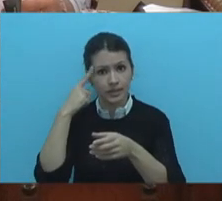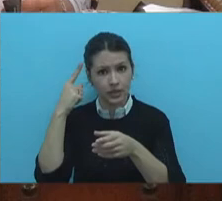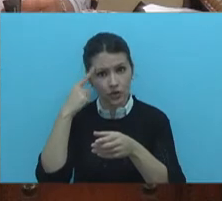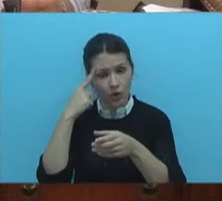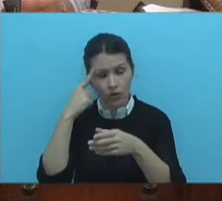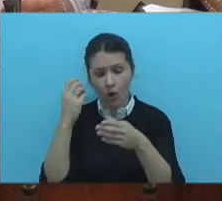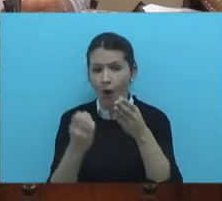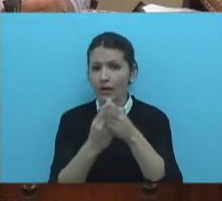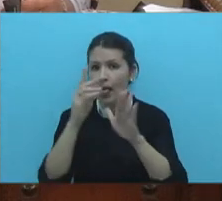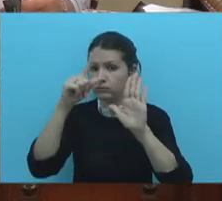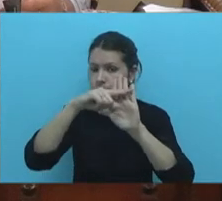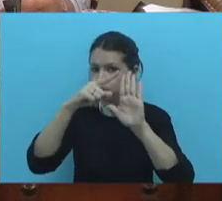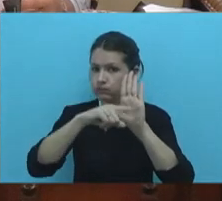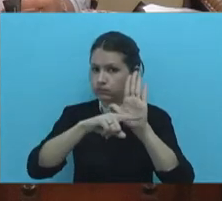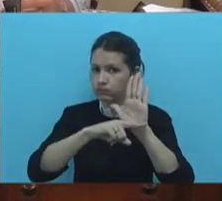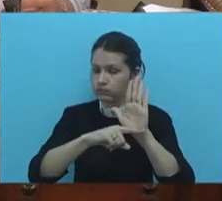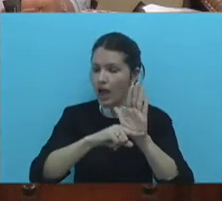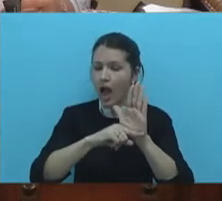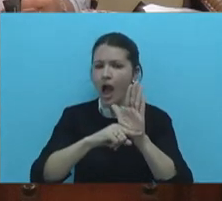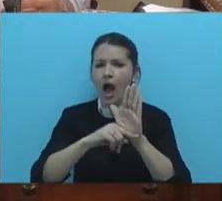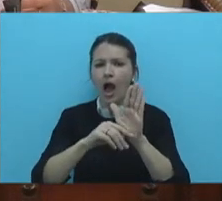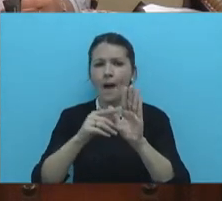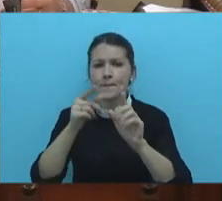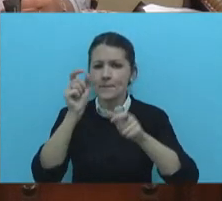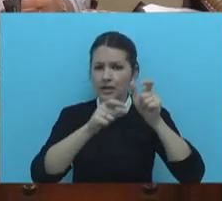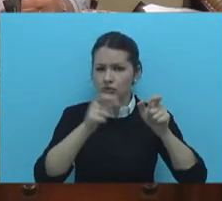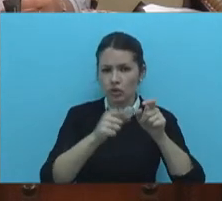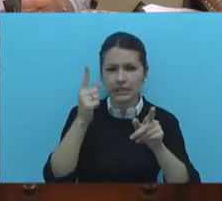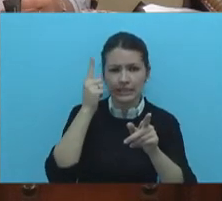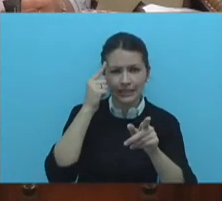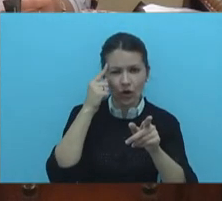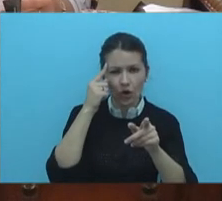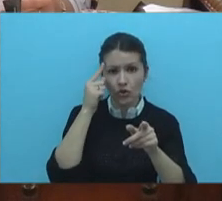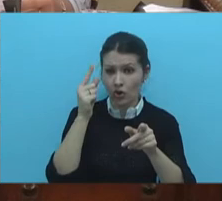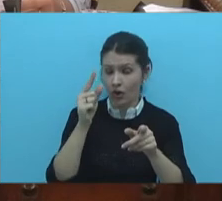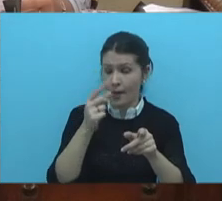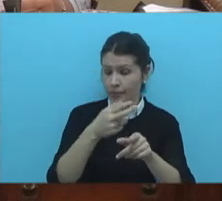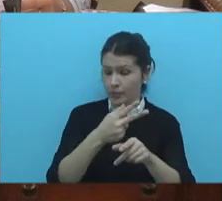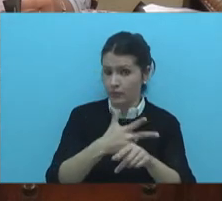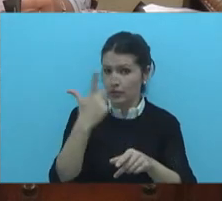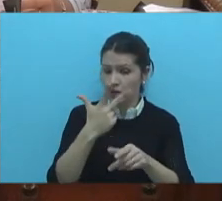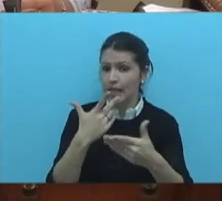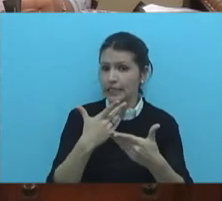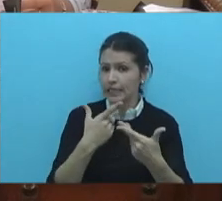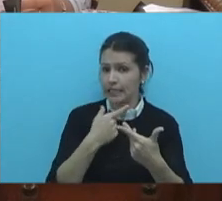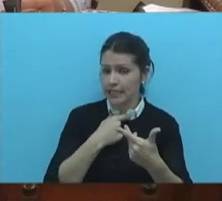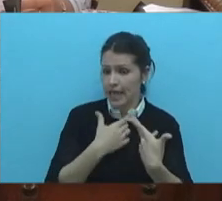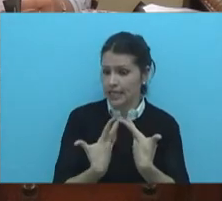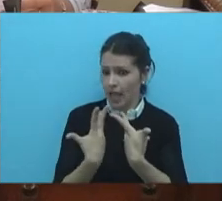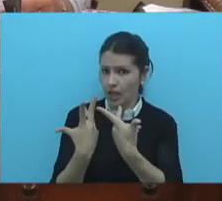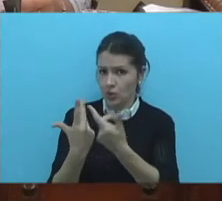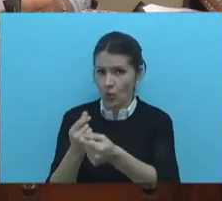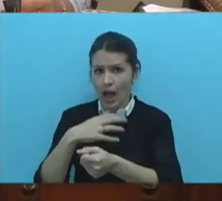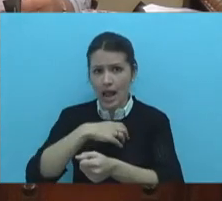un registro voluntario para asistir a los alumnos de las escuelas secundarias. Artículo cuarto, el Ministerio